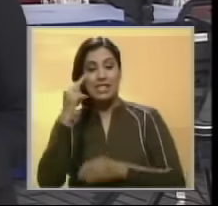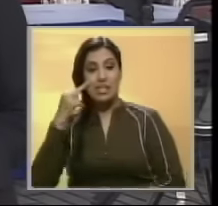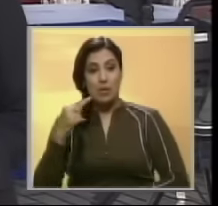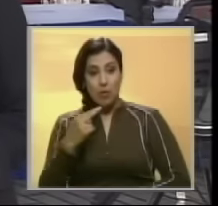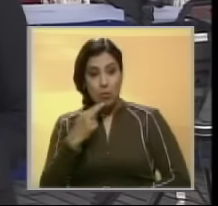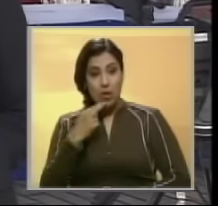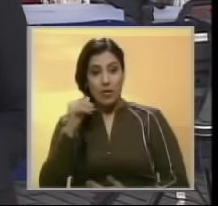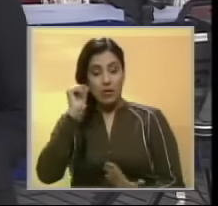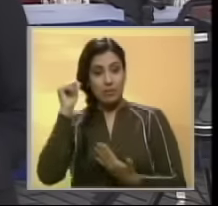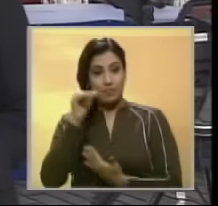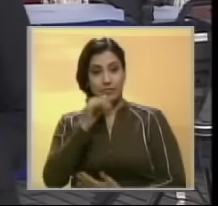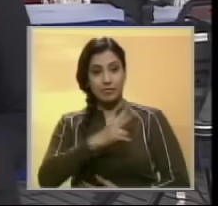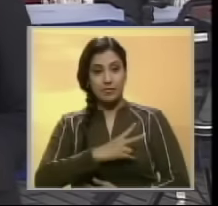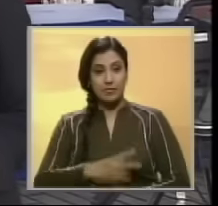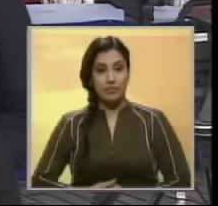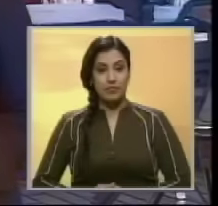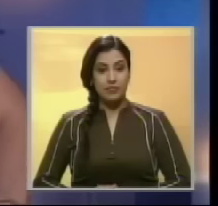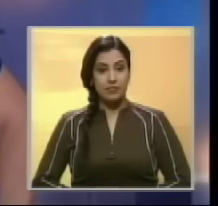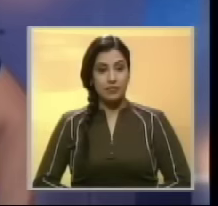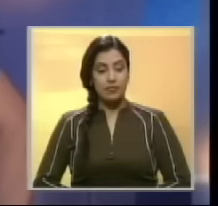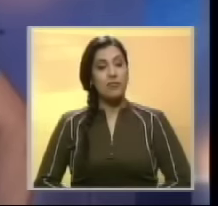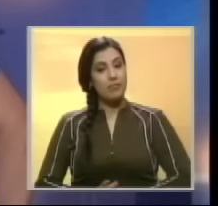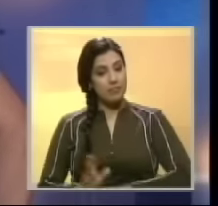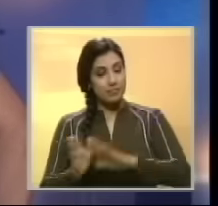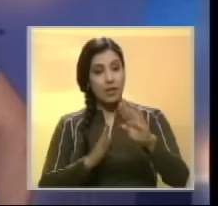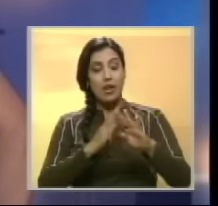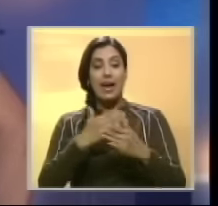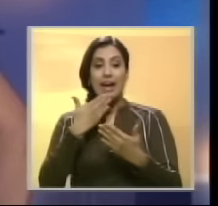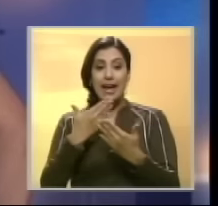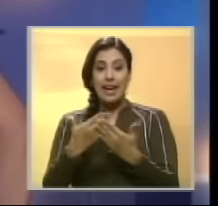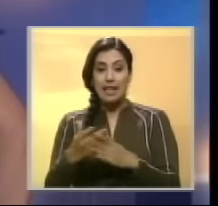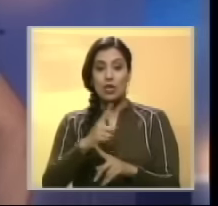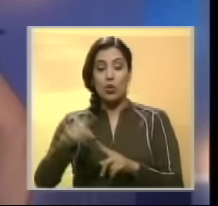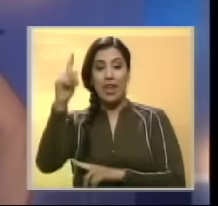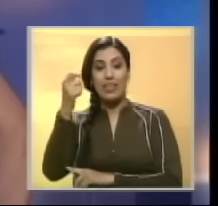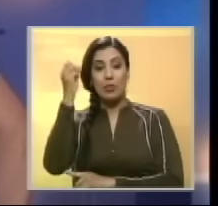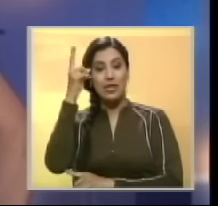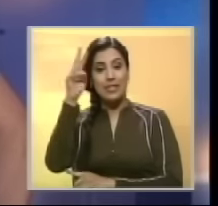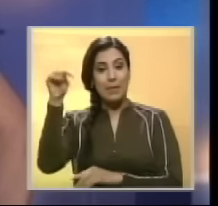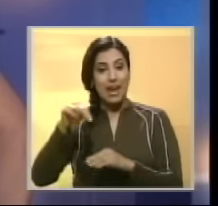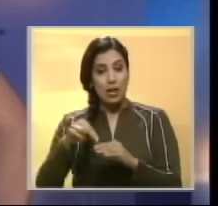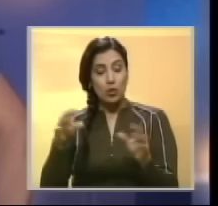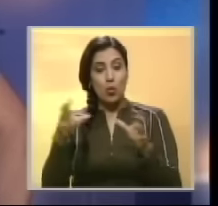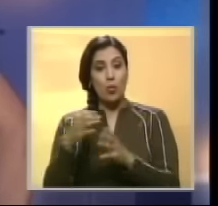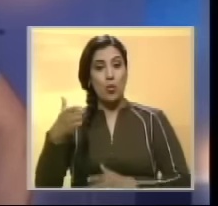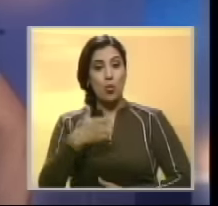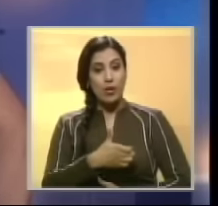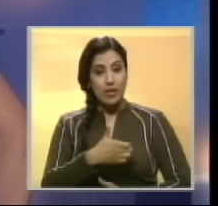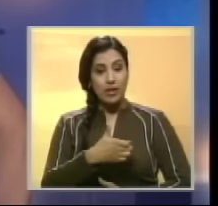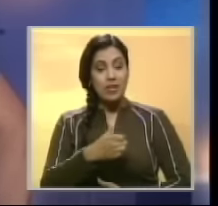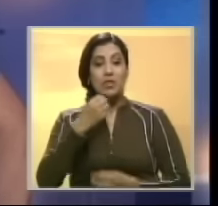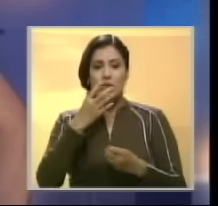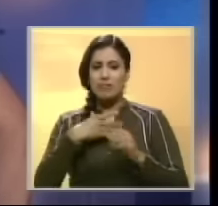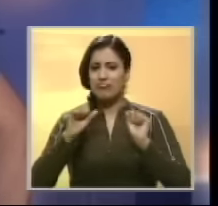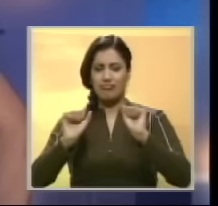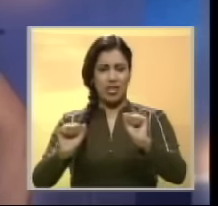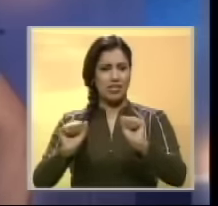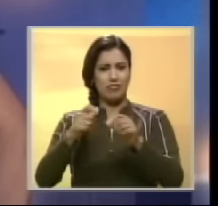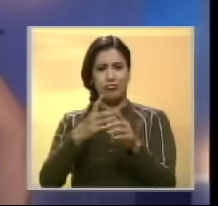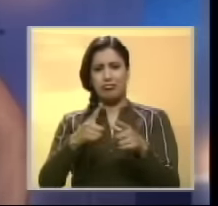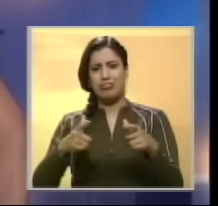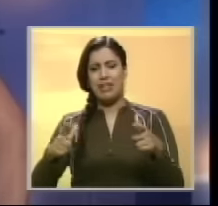Bolívar en Milagros Zambrano noticiero benev Gracias Milagros la diputada de la asamblea nacional por la unidad Elsa solorzano rechazó que se